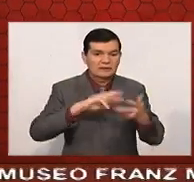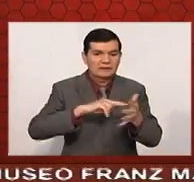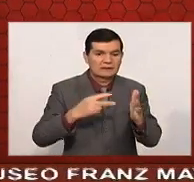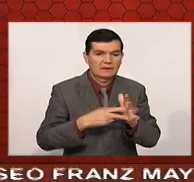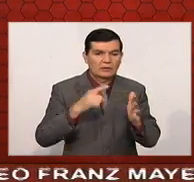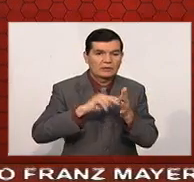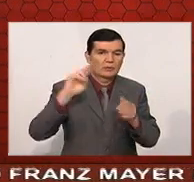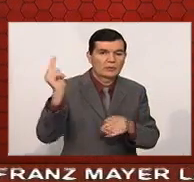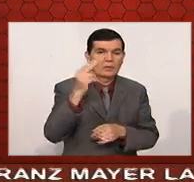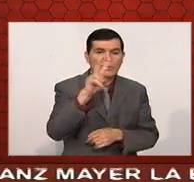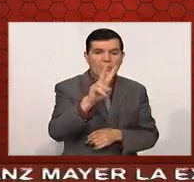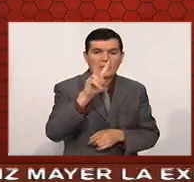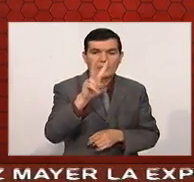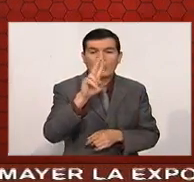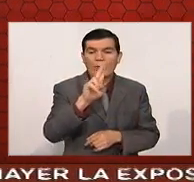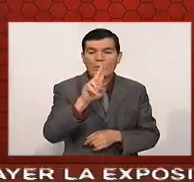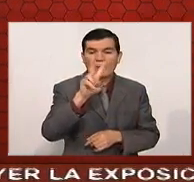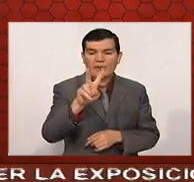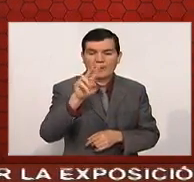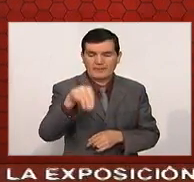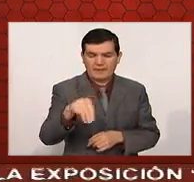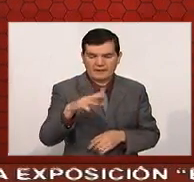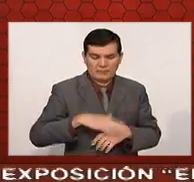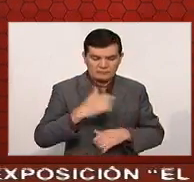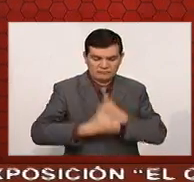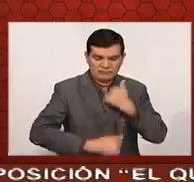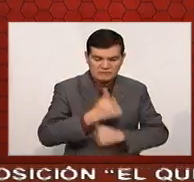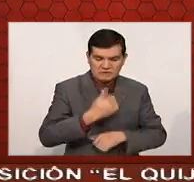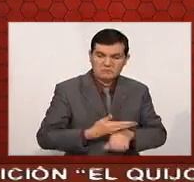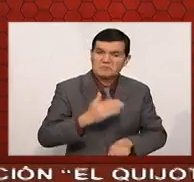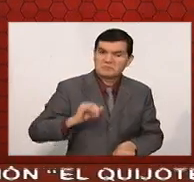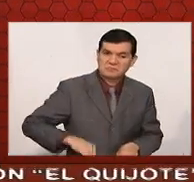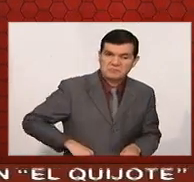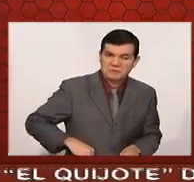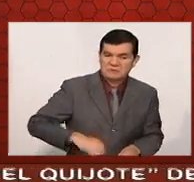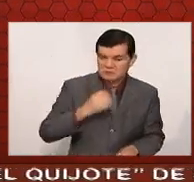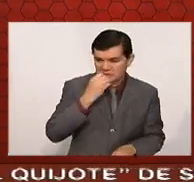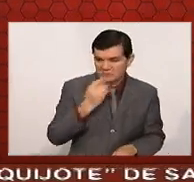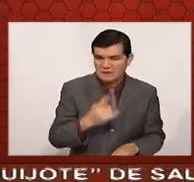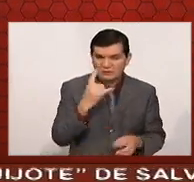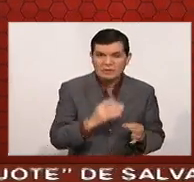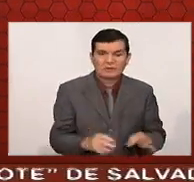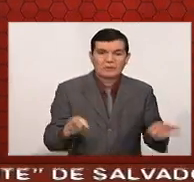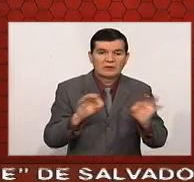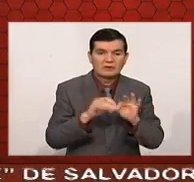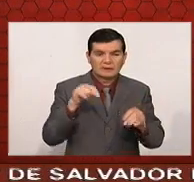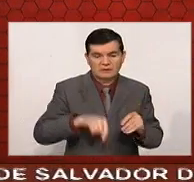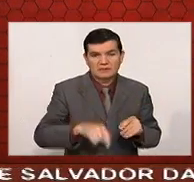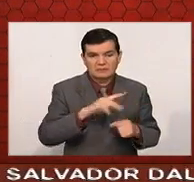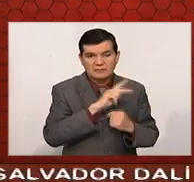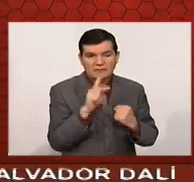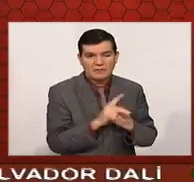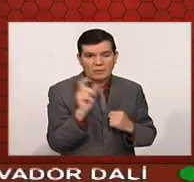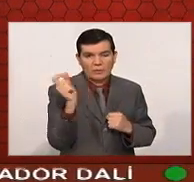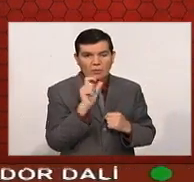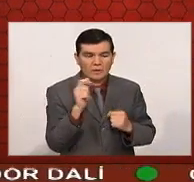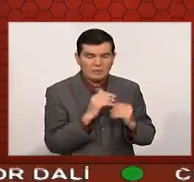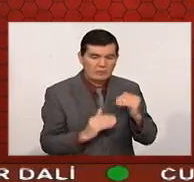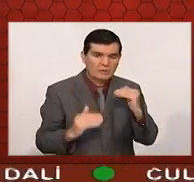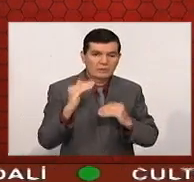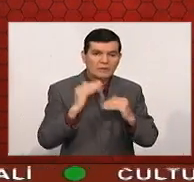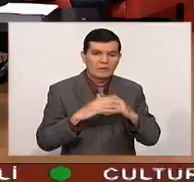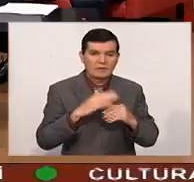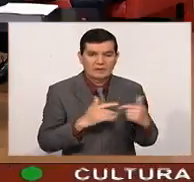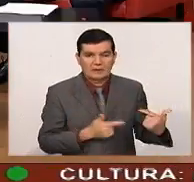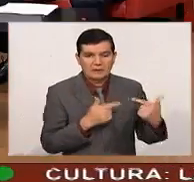de la Universidad del Valle de México, que nos va a hablar de una carrera muy interesante, muy importante en nuestro país, sobre todo cuando los índices de